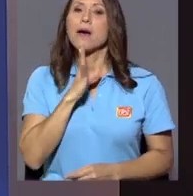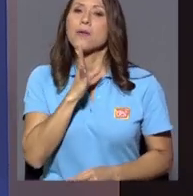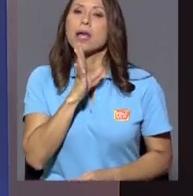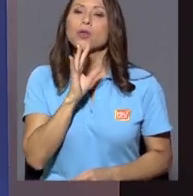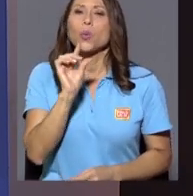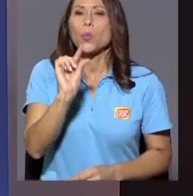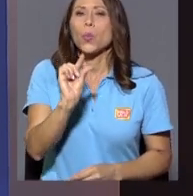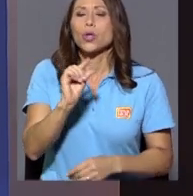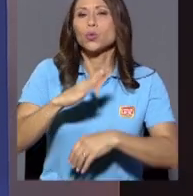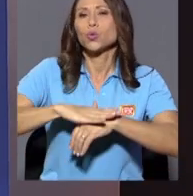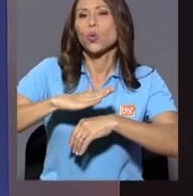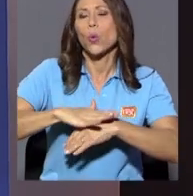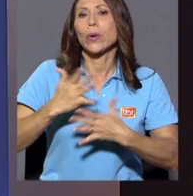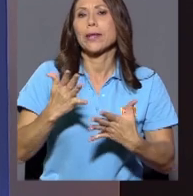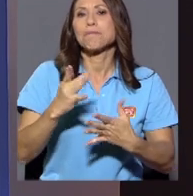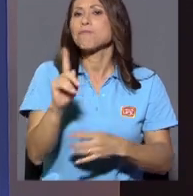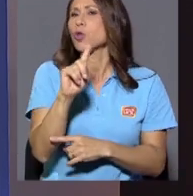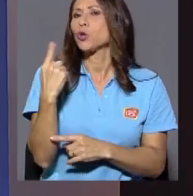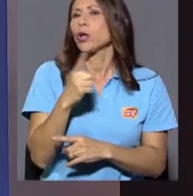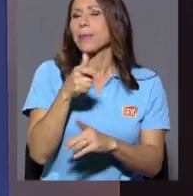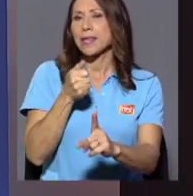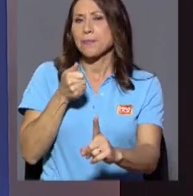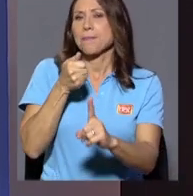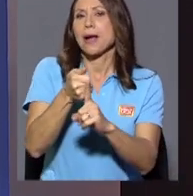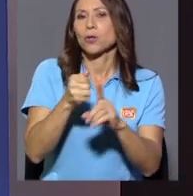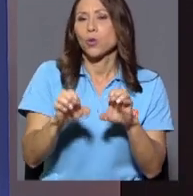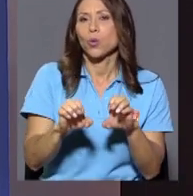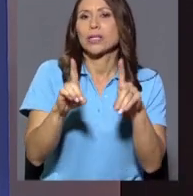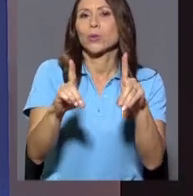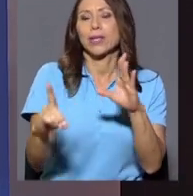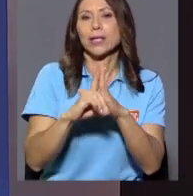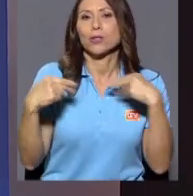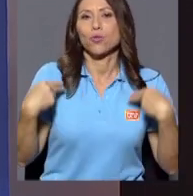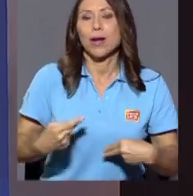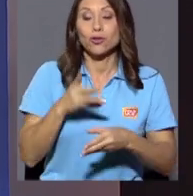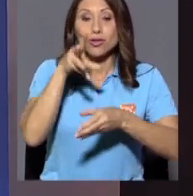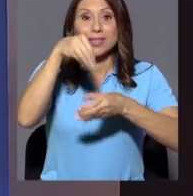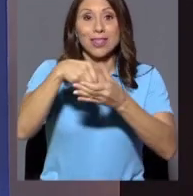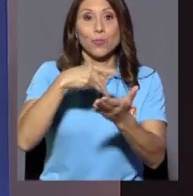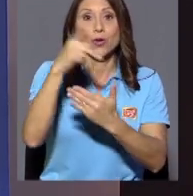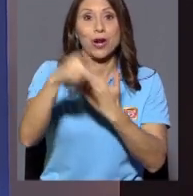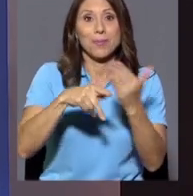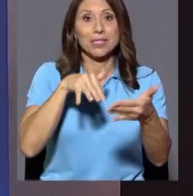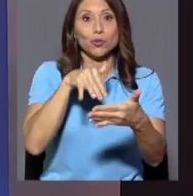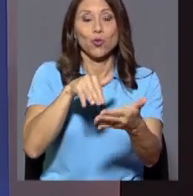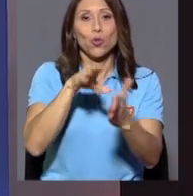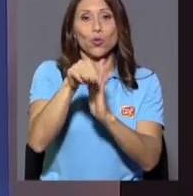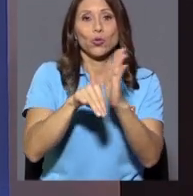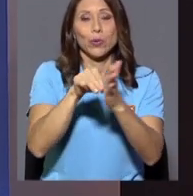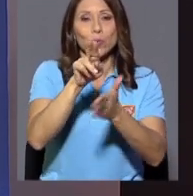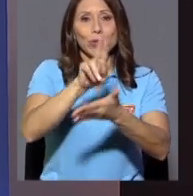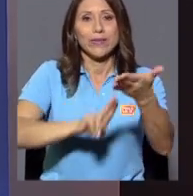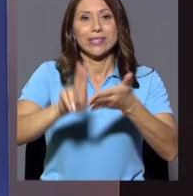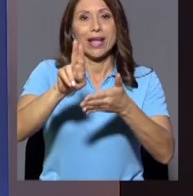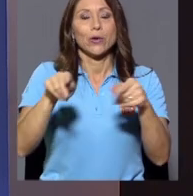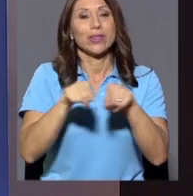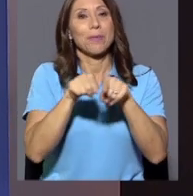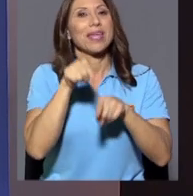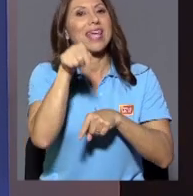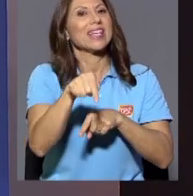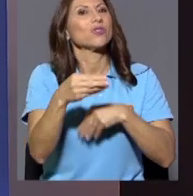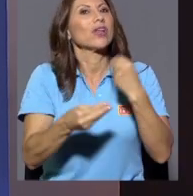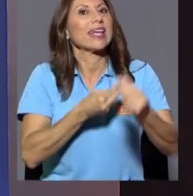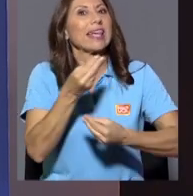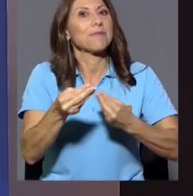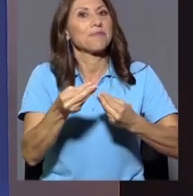no solamente el impacto de la educación en derechos humanos en el currículo universitario sino también como eso encadena una acción